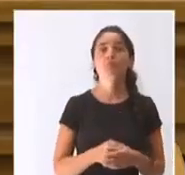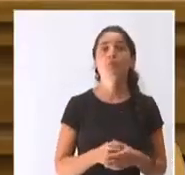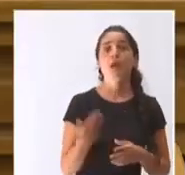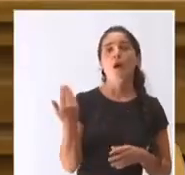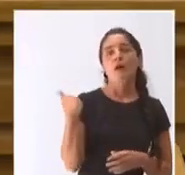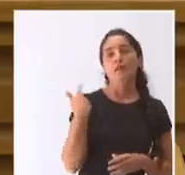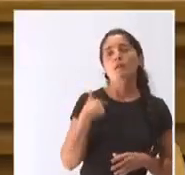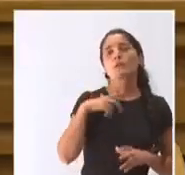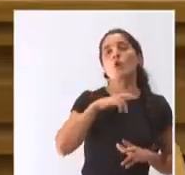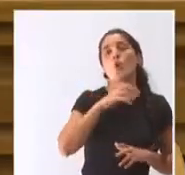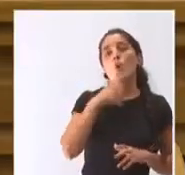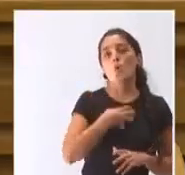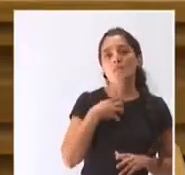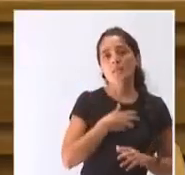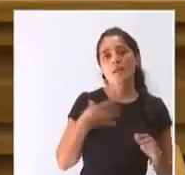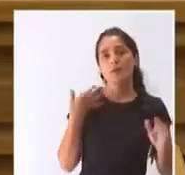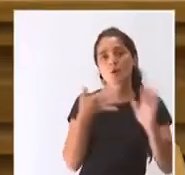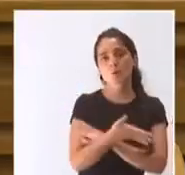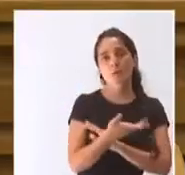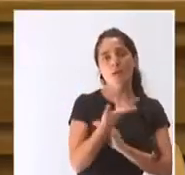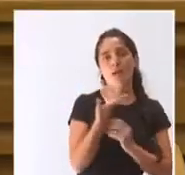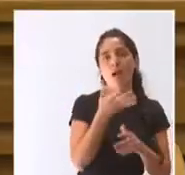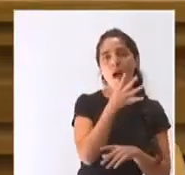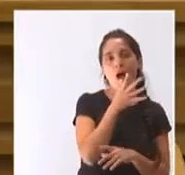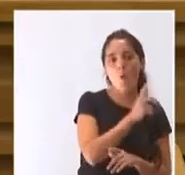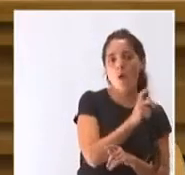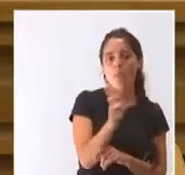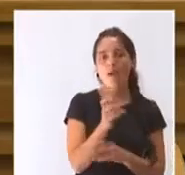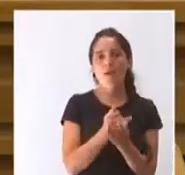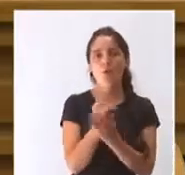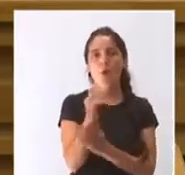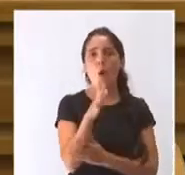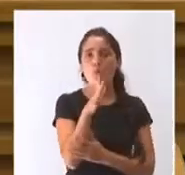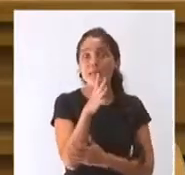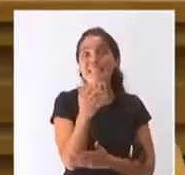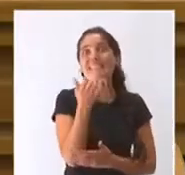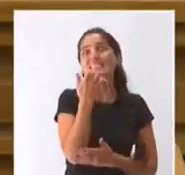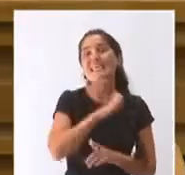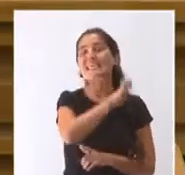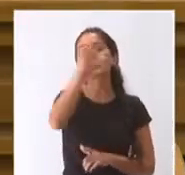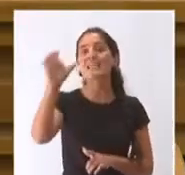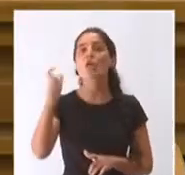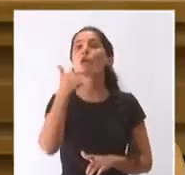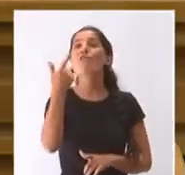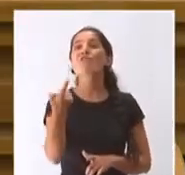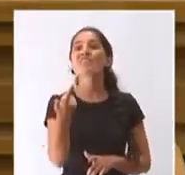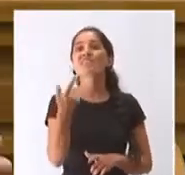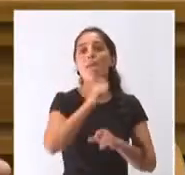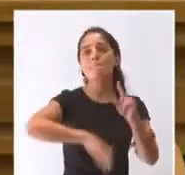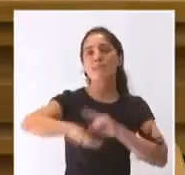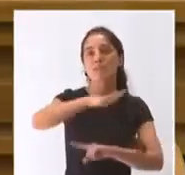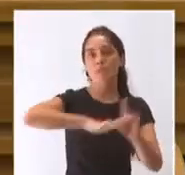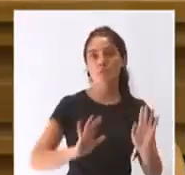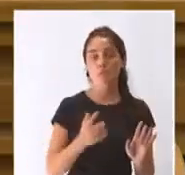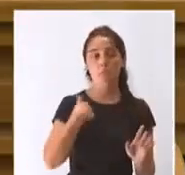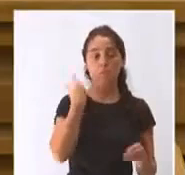a la agricultura cuando siempre ha estado en el estado está adjudicado al medio ambiente primero porque nosotros no lo vemos una contradición y porque trabajamos